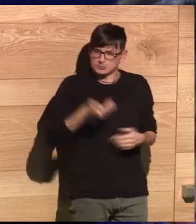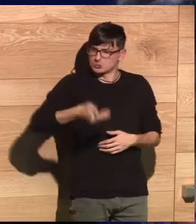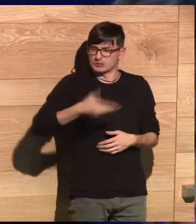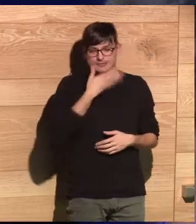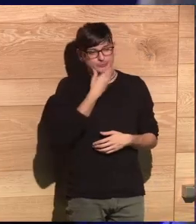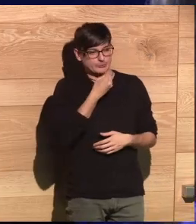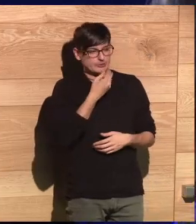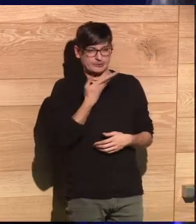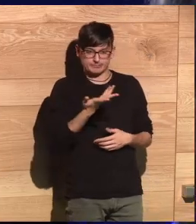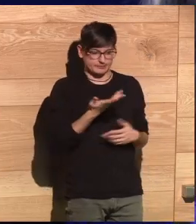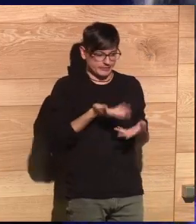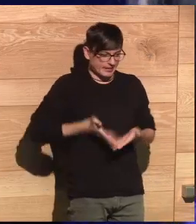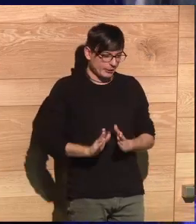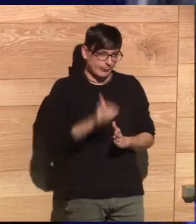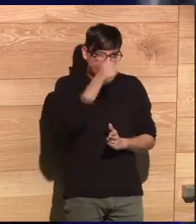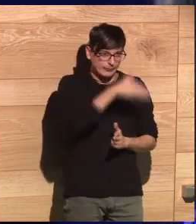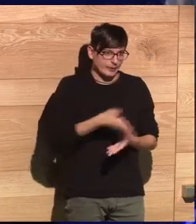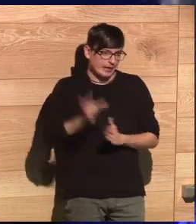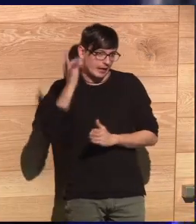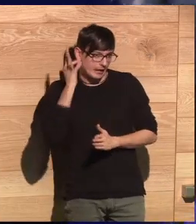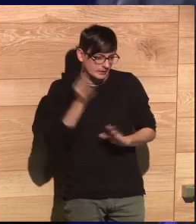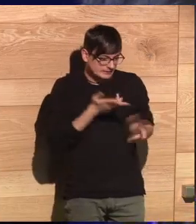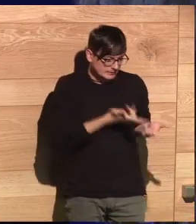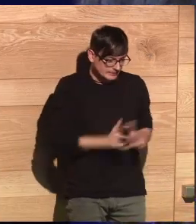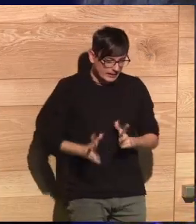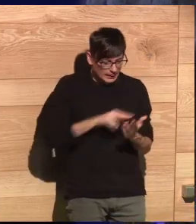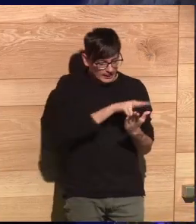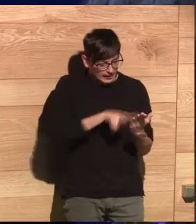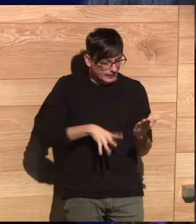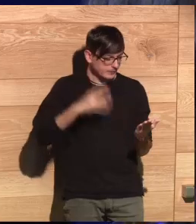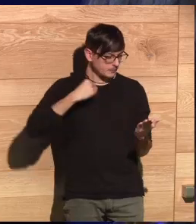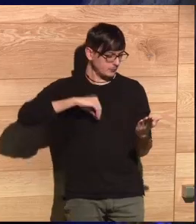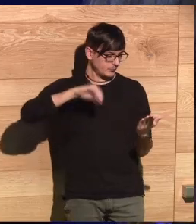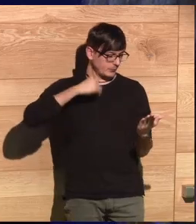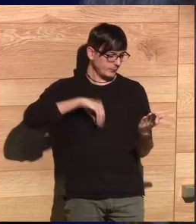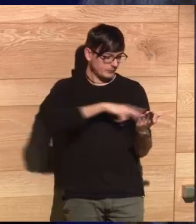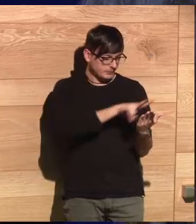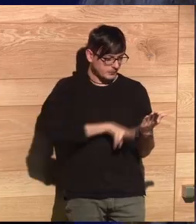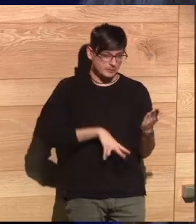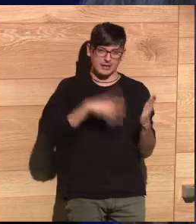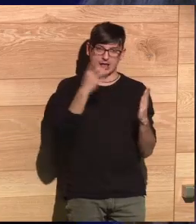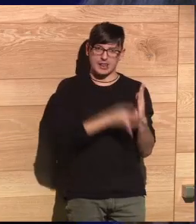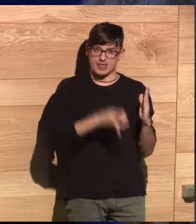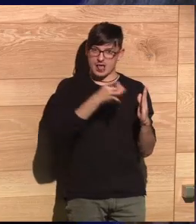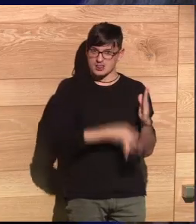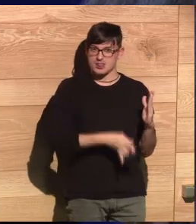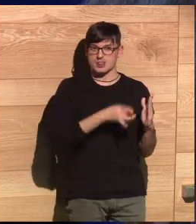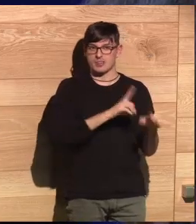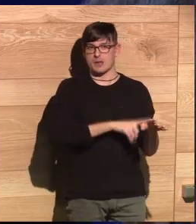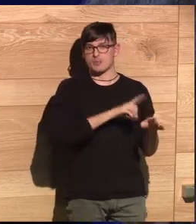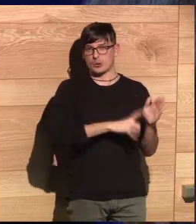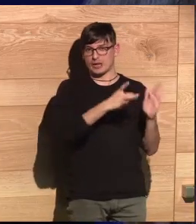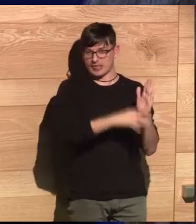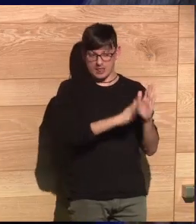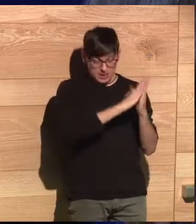hijo y con tu hija a leer y a disfrutar de una historia y de tiempo de calidad juntos, ¿no? Y la verdad es que este libro es maravilloso